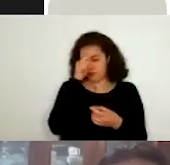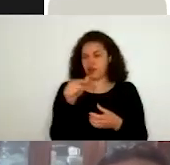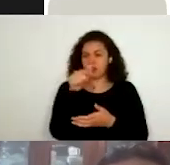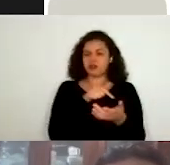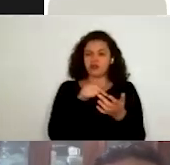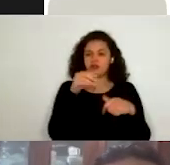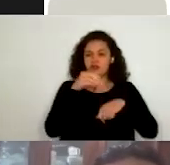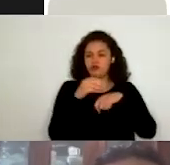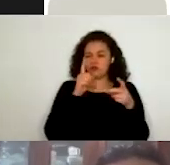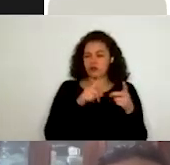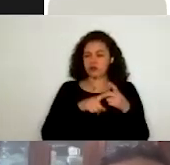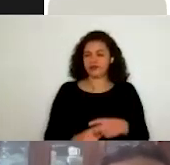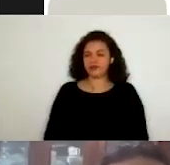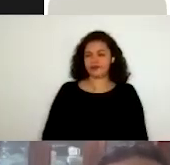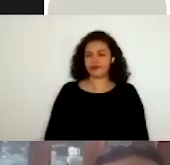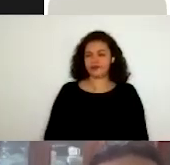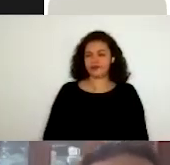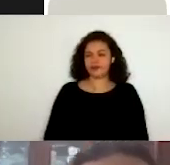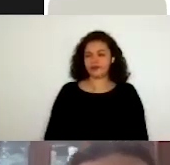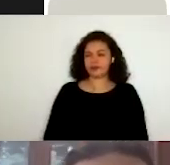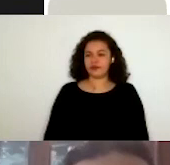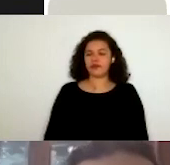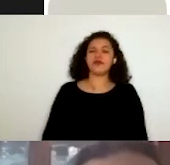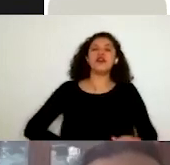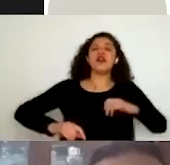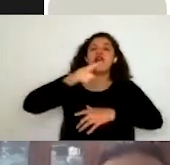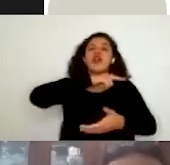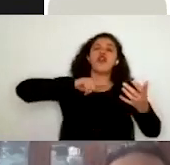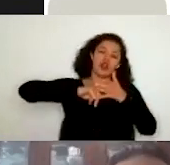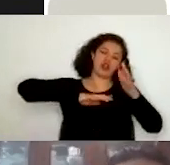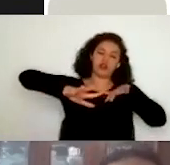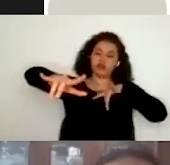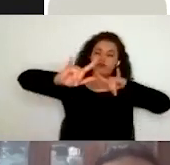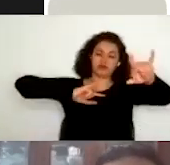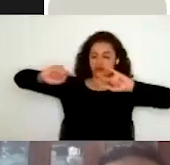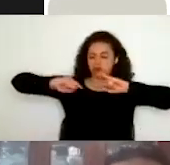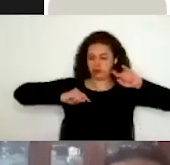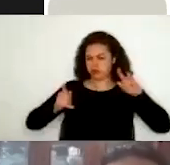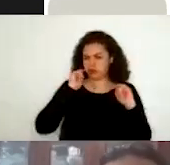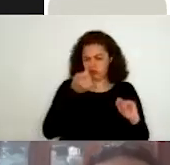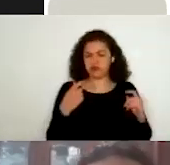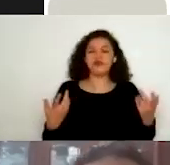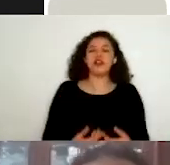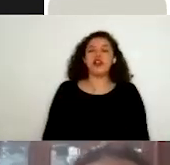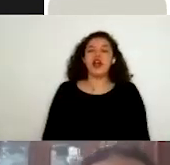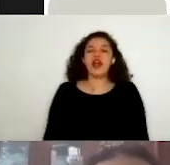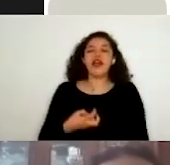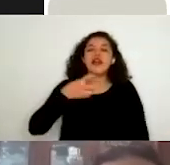establecimiento. ¿Qué es ubicar el inmueble espacialmente? Básicamente es, en un